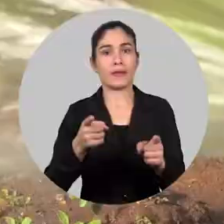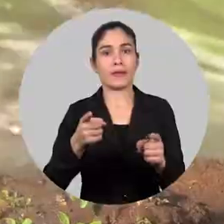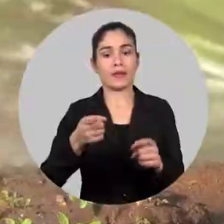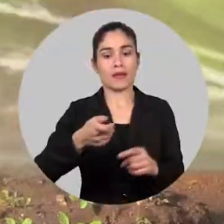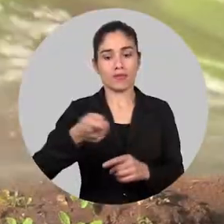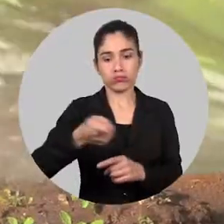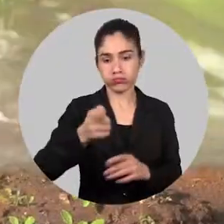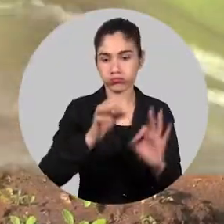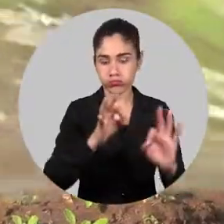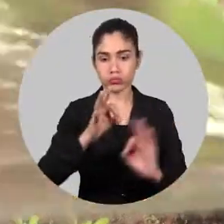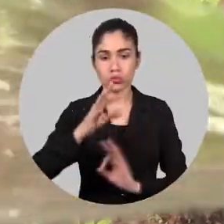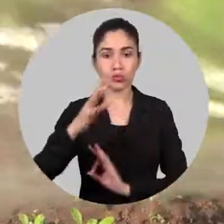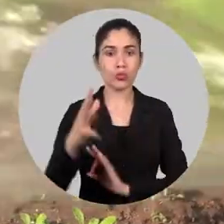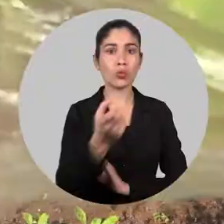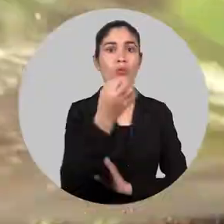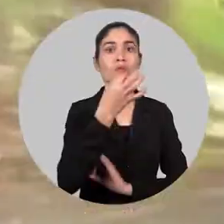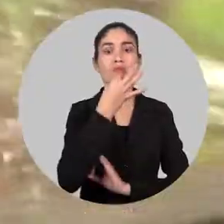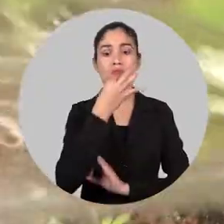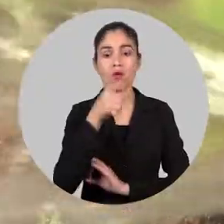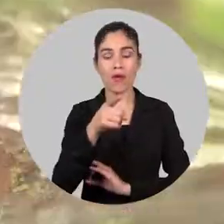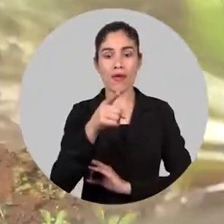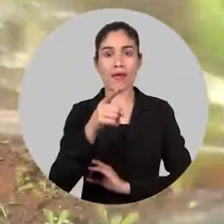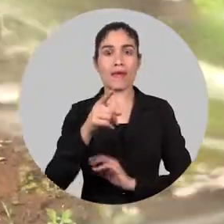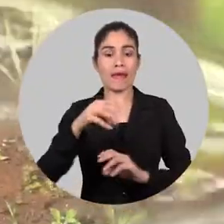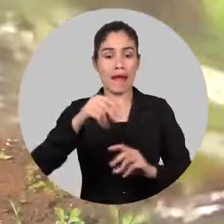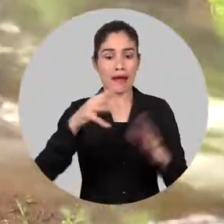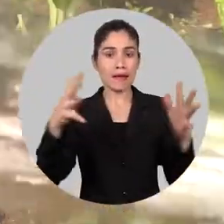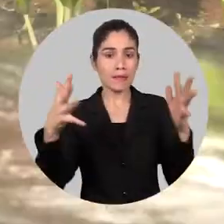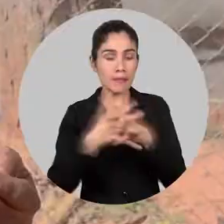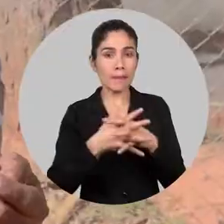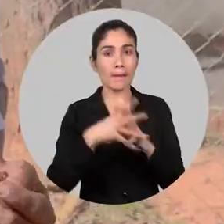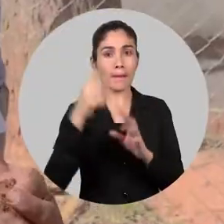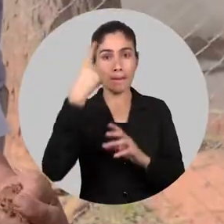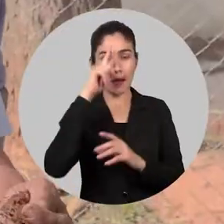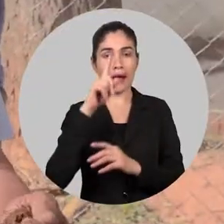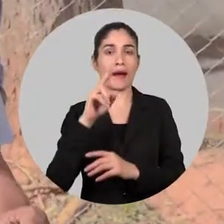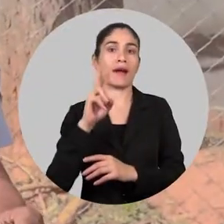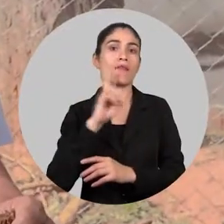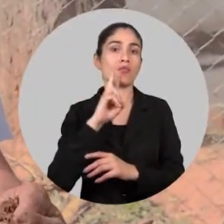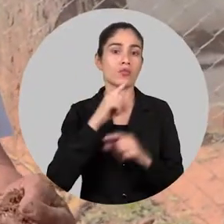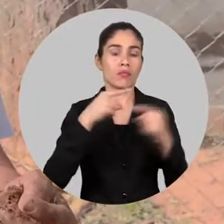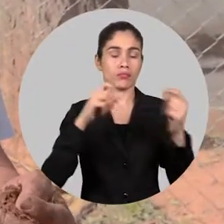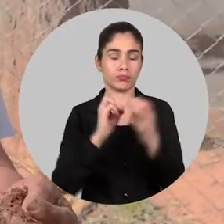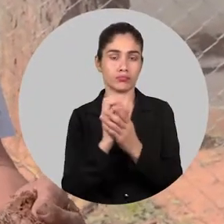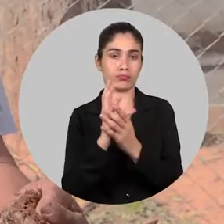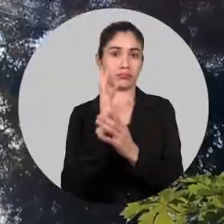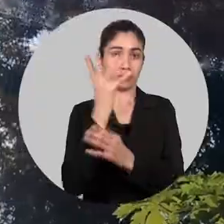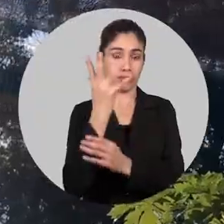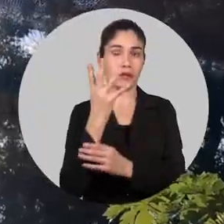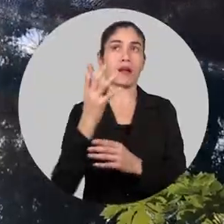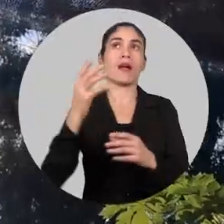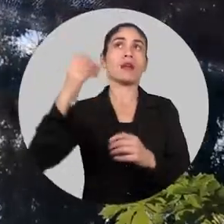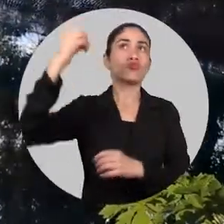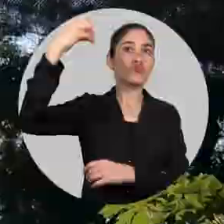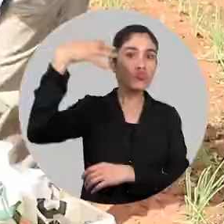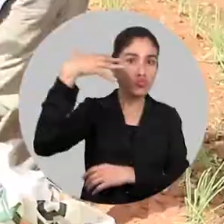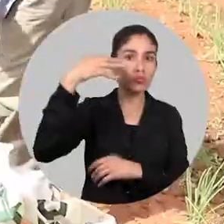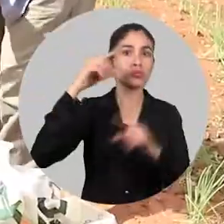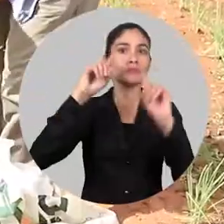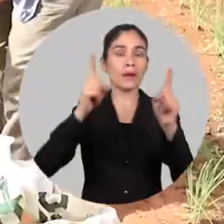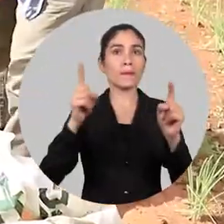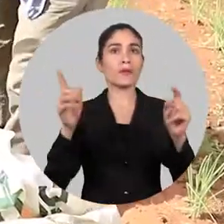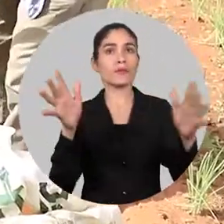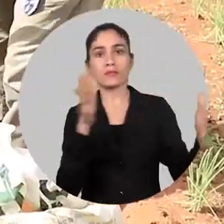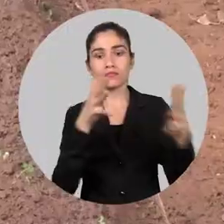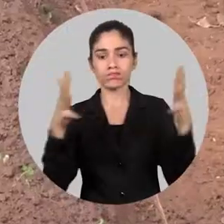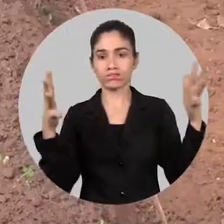agua. Ya me hizo las condiciones, porque la humedad necesita la germinación. Humedad, aire, luz,